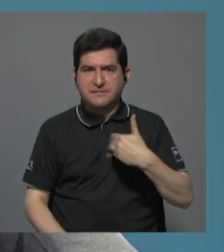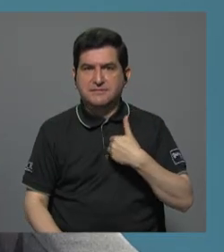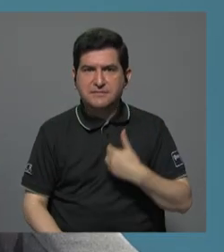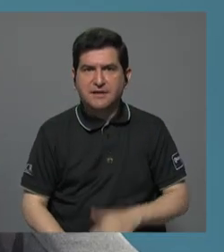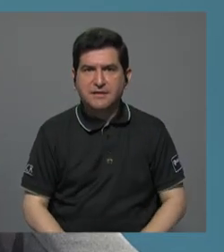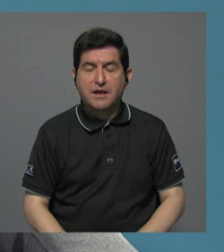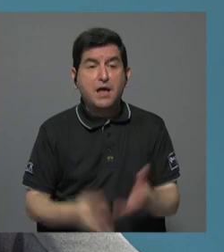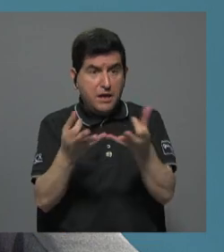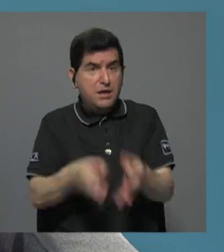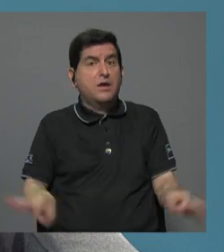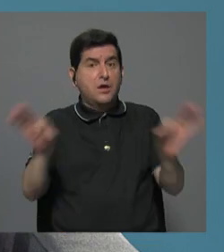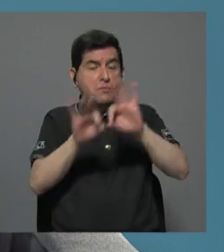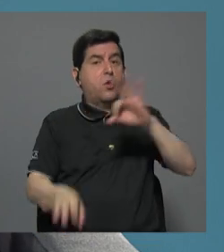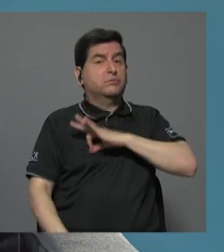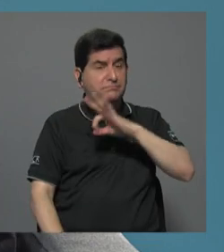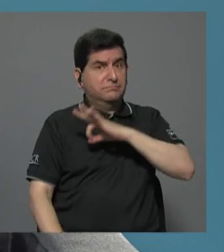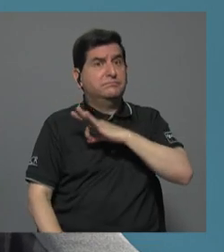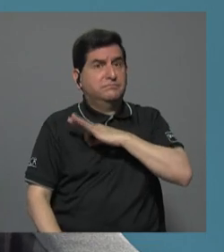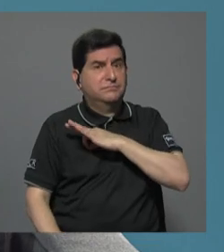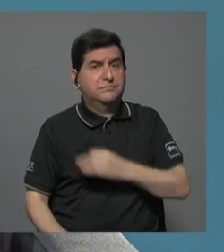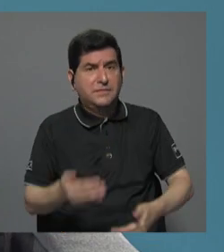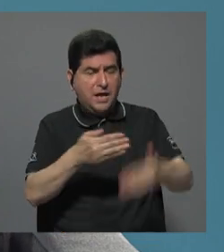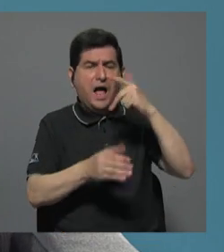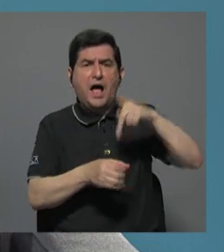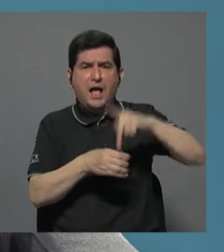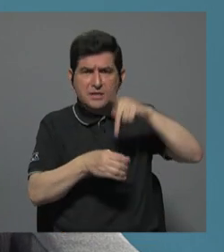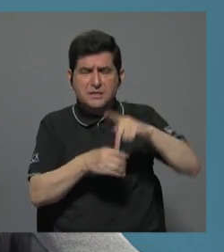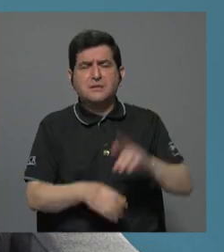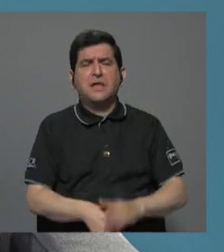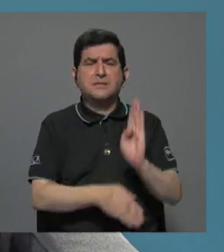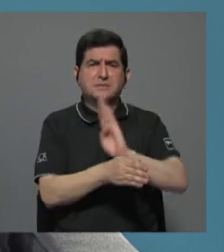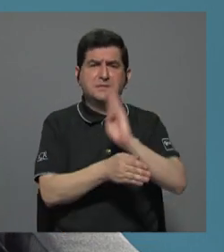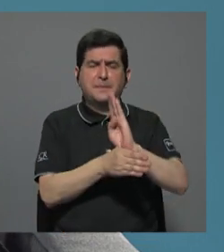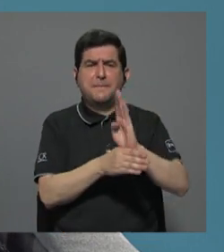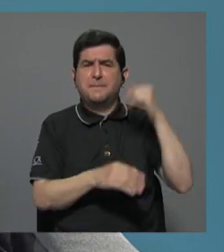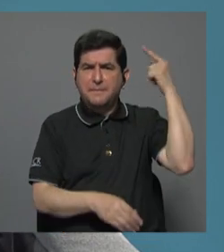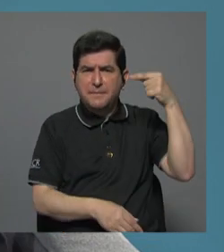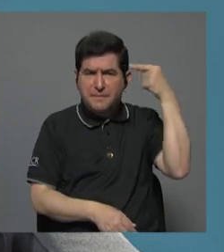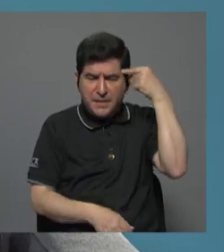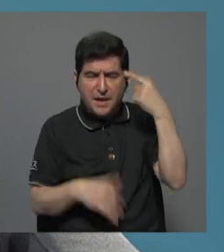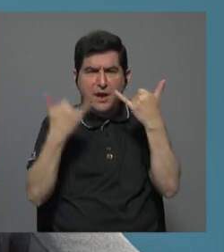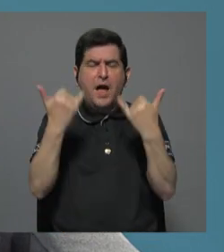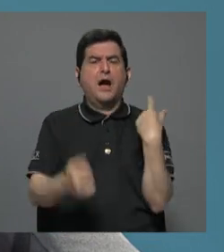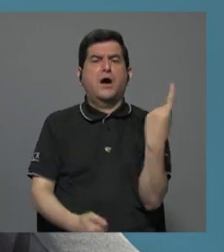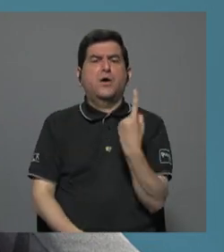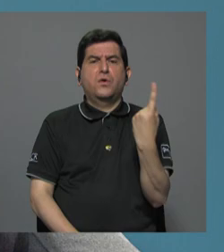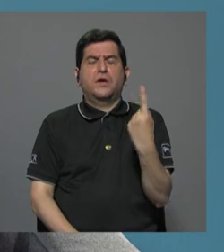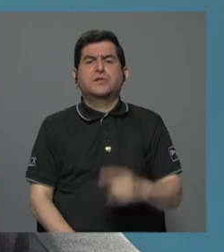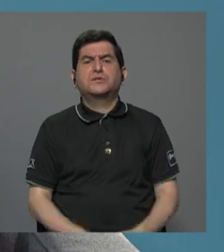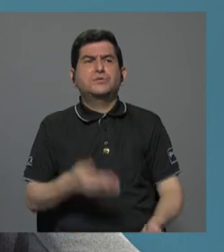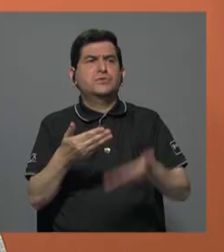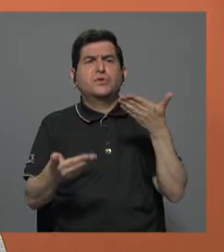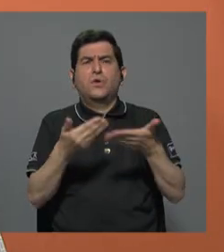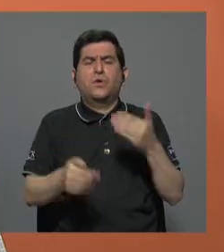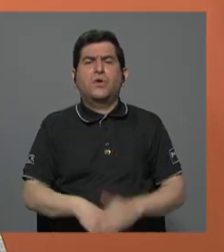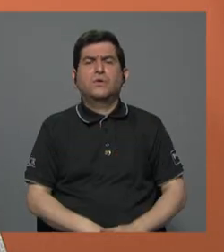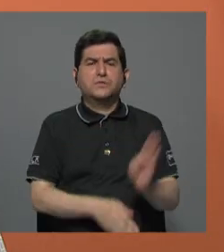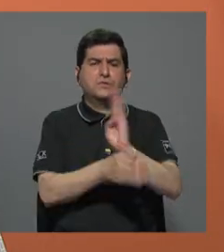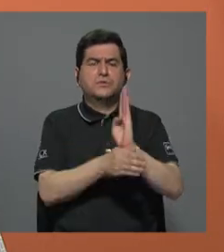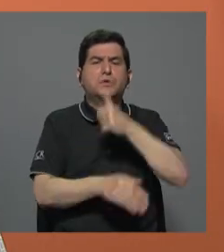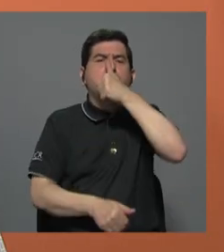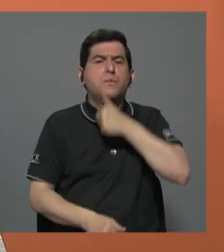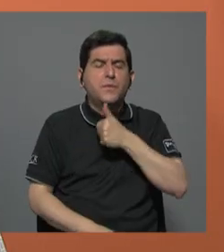importantes réditos antes participaban los bancos estatales ahora sólo está prácticamente banca privada y